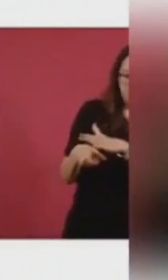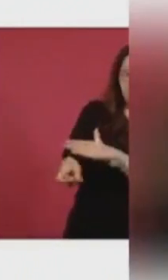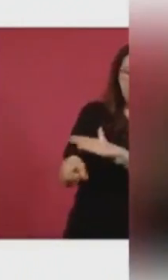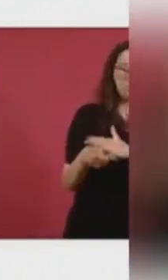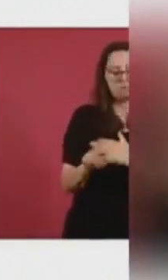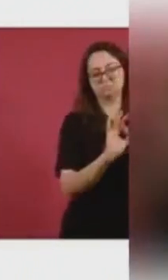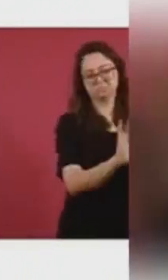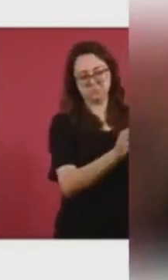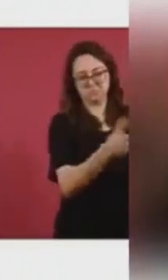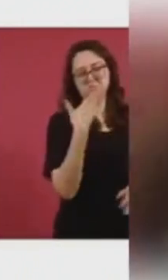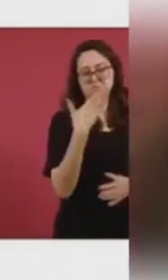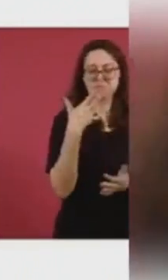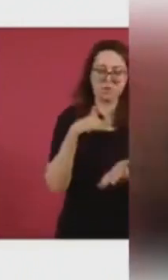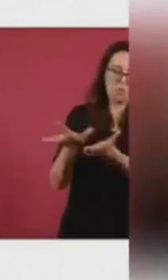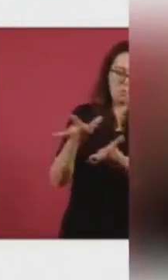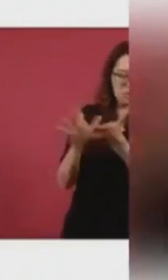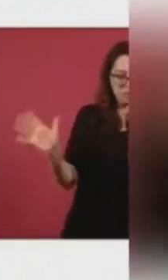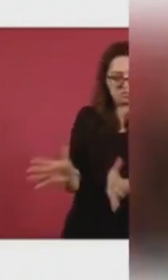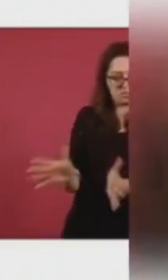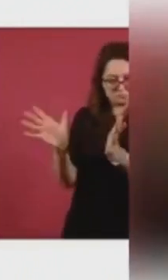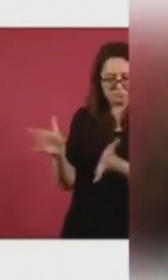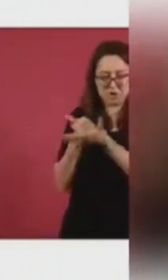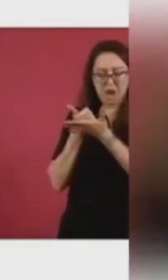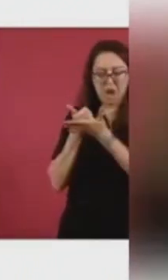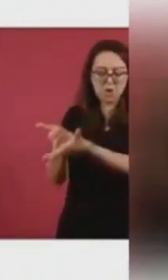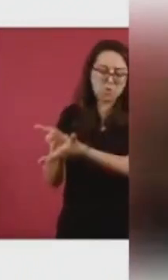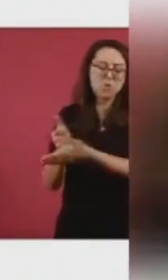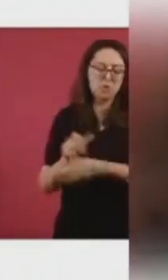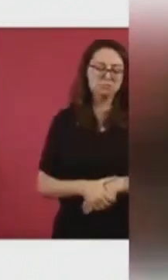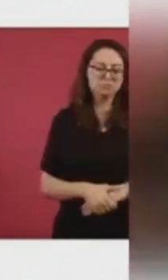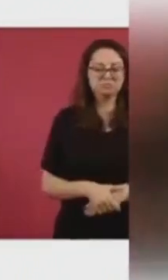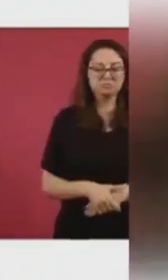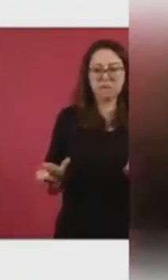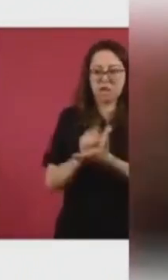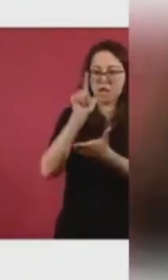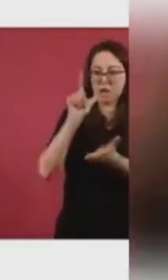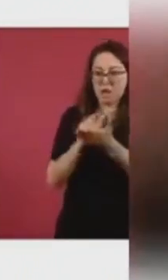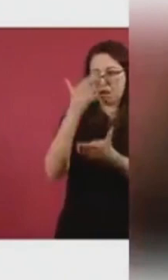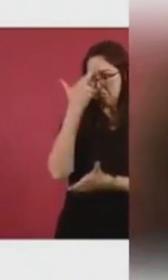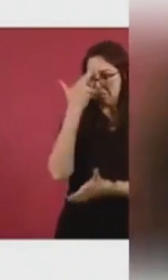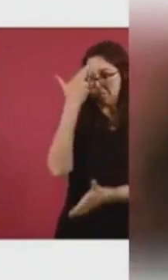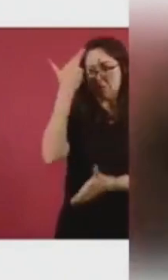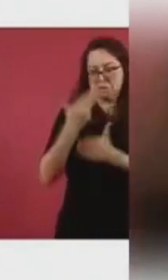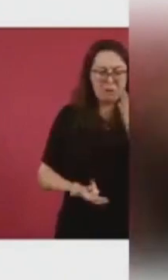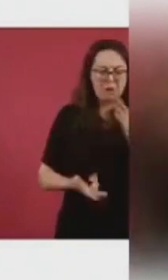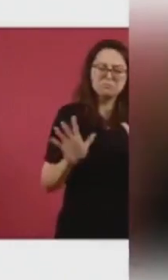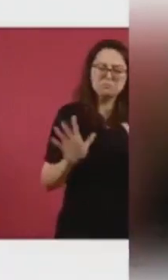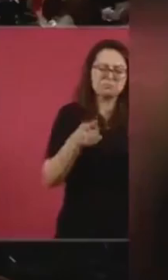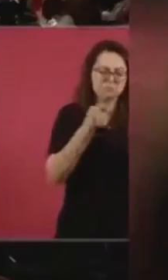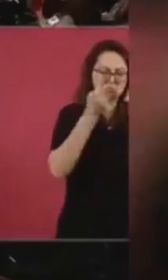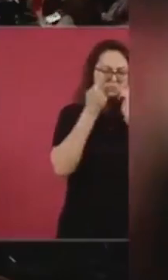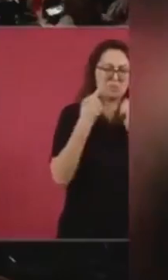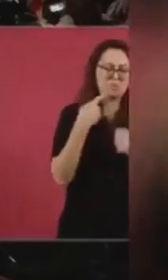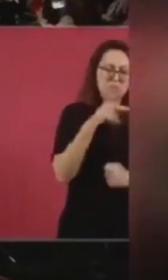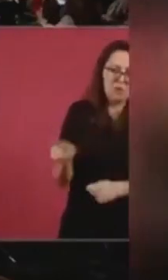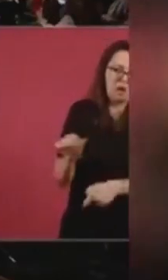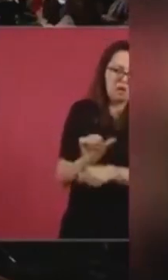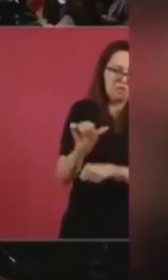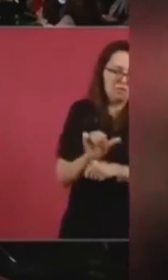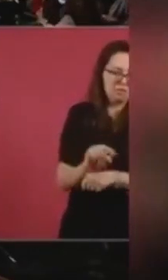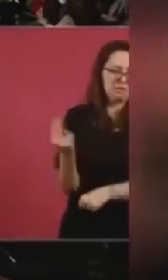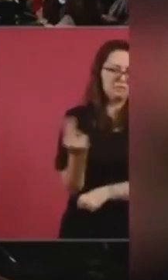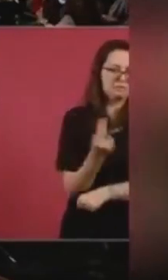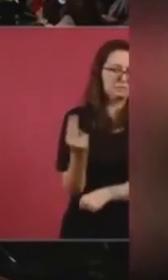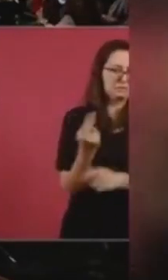¿no? Qué lamentable que el presidente de la República, habiendo tantos problemas que atender y resolver, pues esté dedicando a difundir teléfonos de